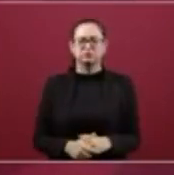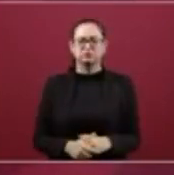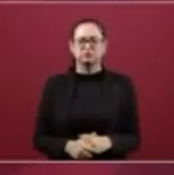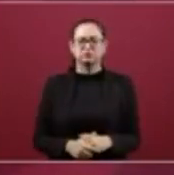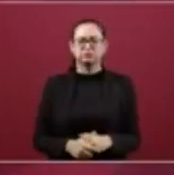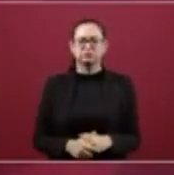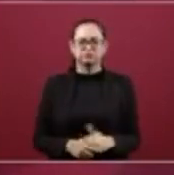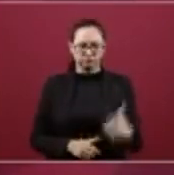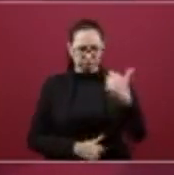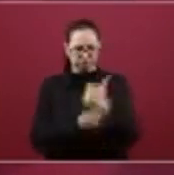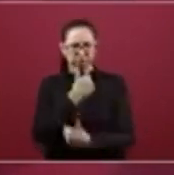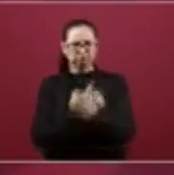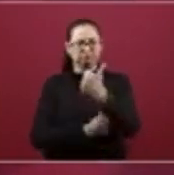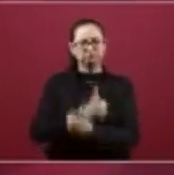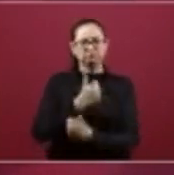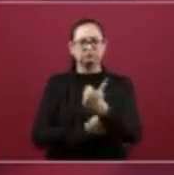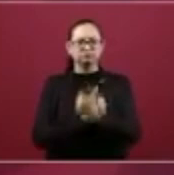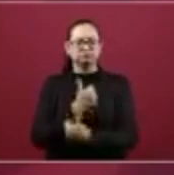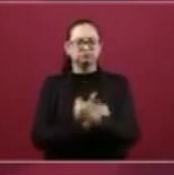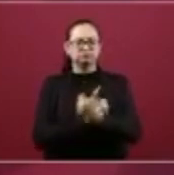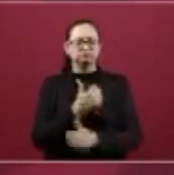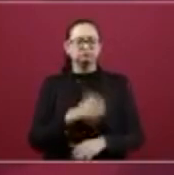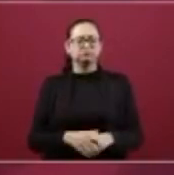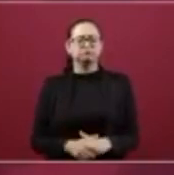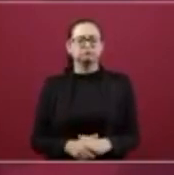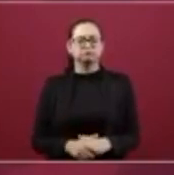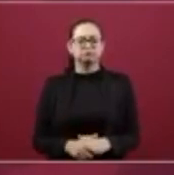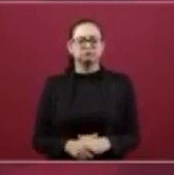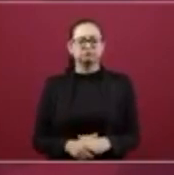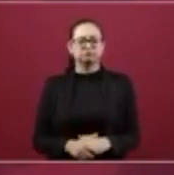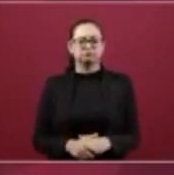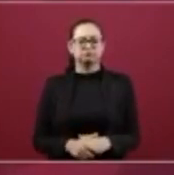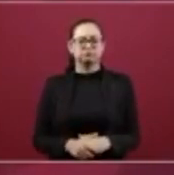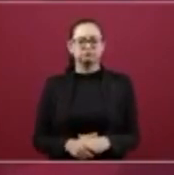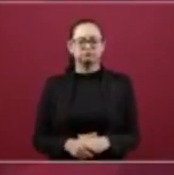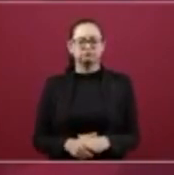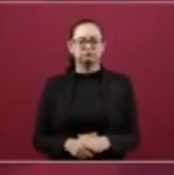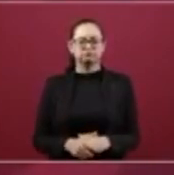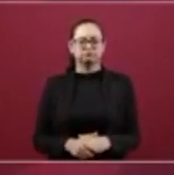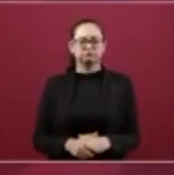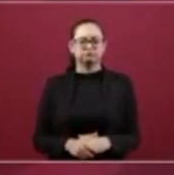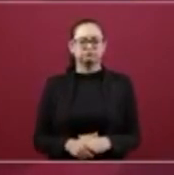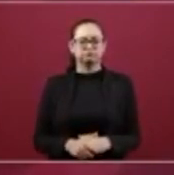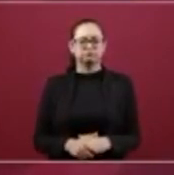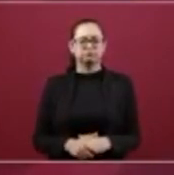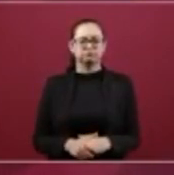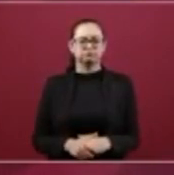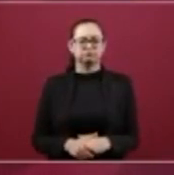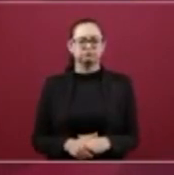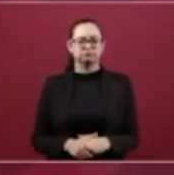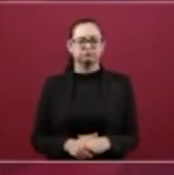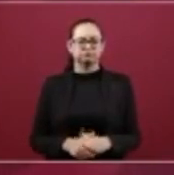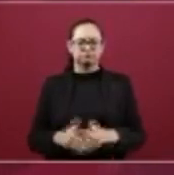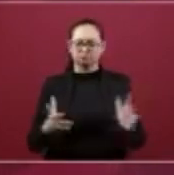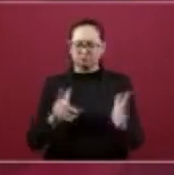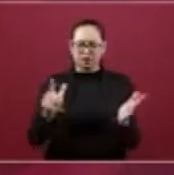Vamos a competir y se va a respetar el Estado de